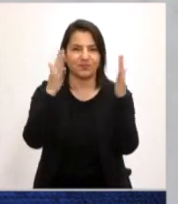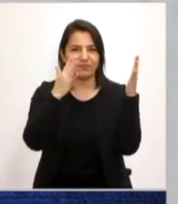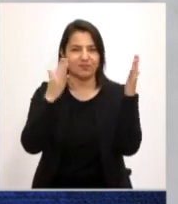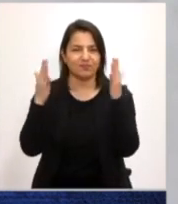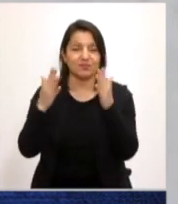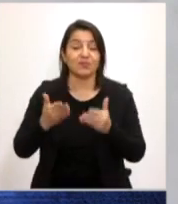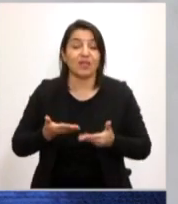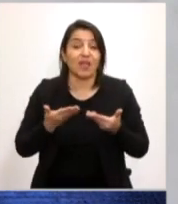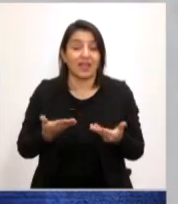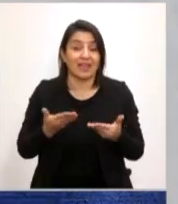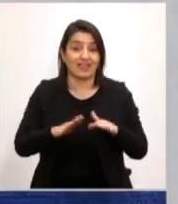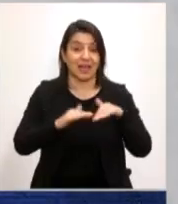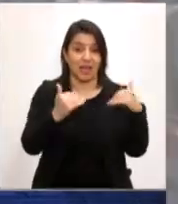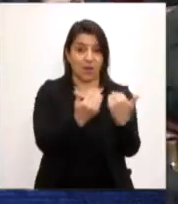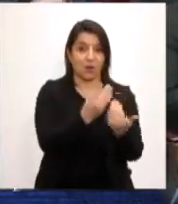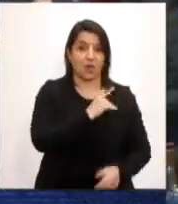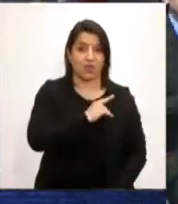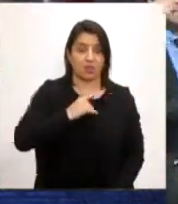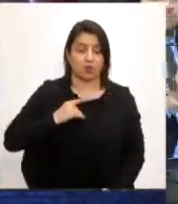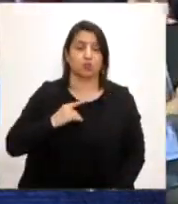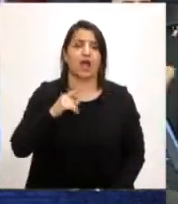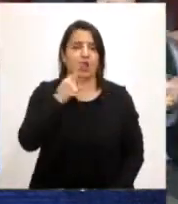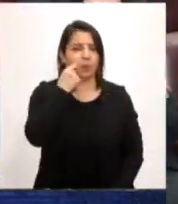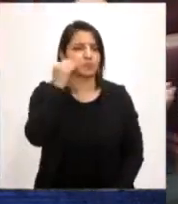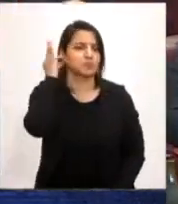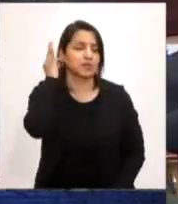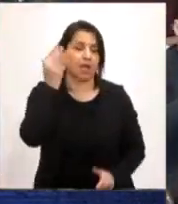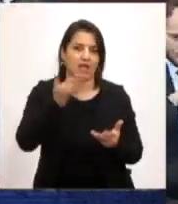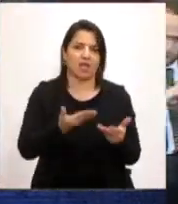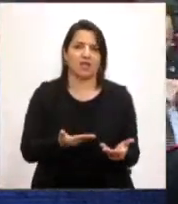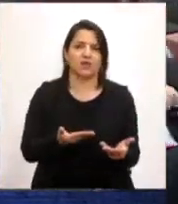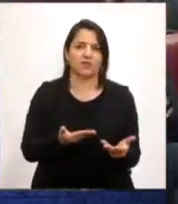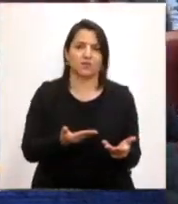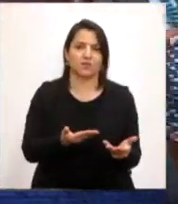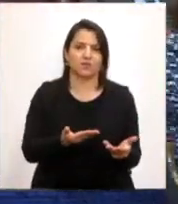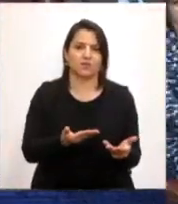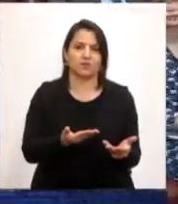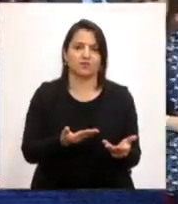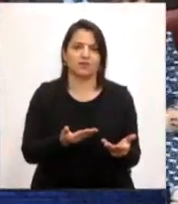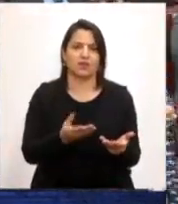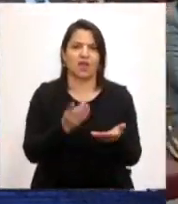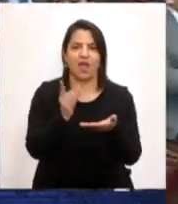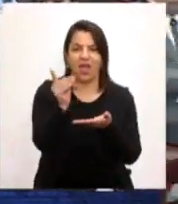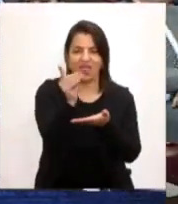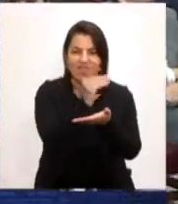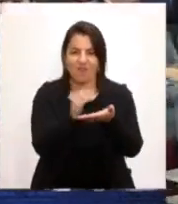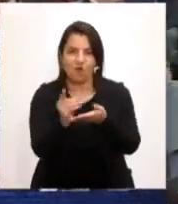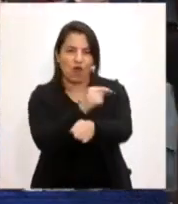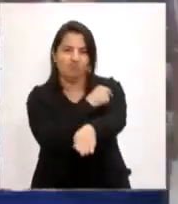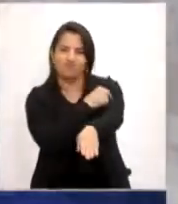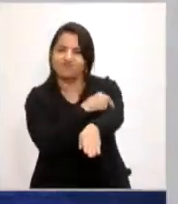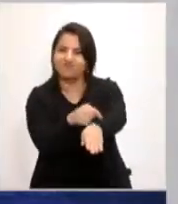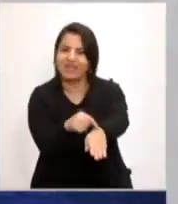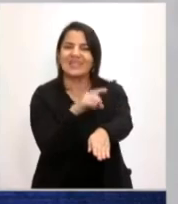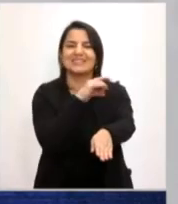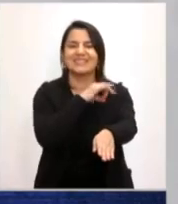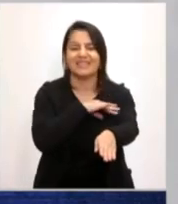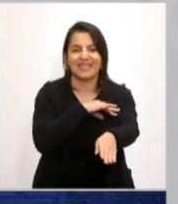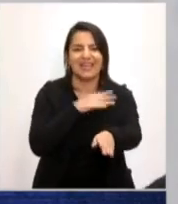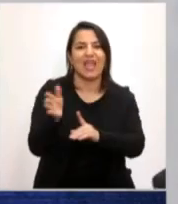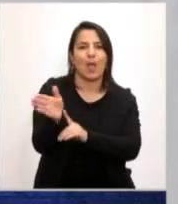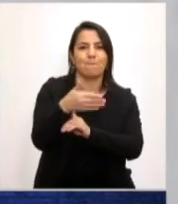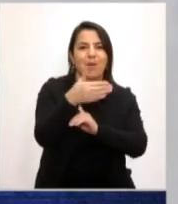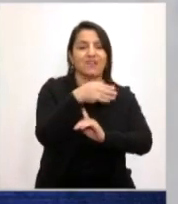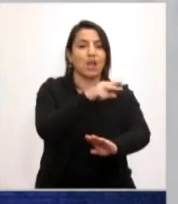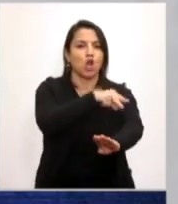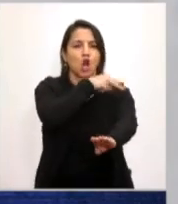En esta Cámara de Diputadas y Diputados se dibuja Chile, se dibuja nuestra patria de norte a